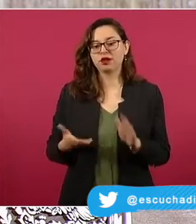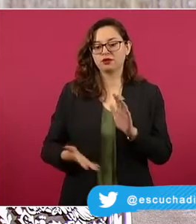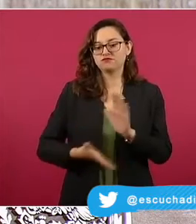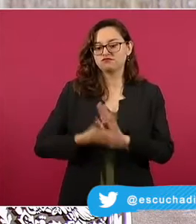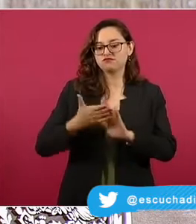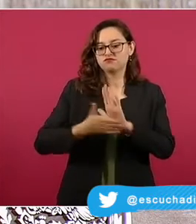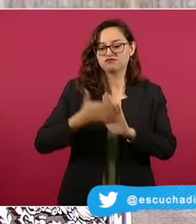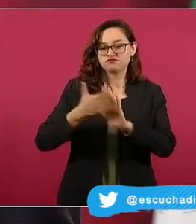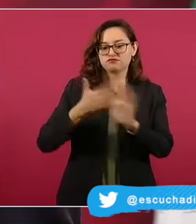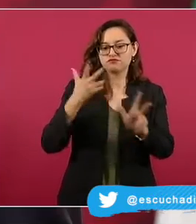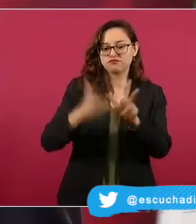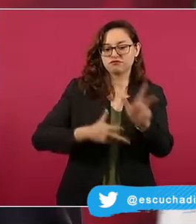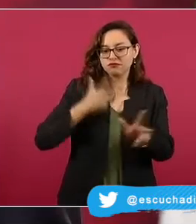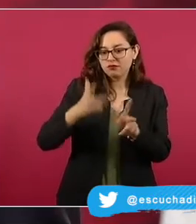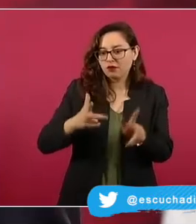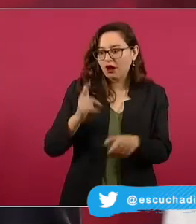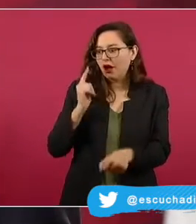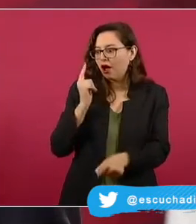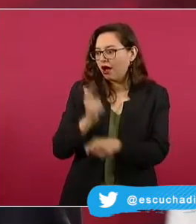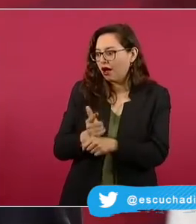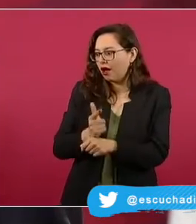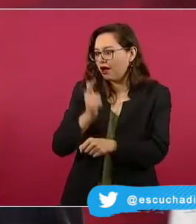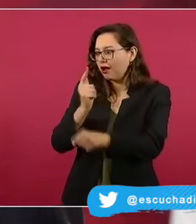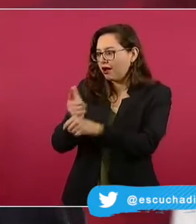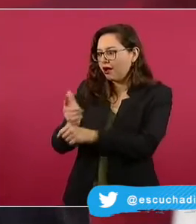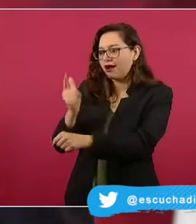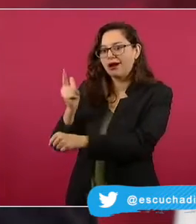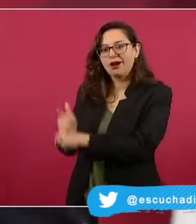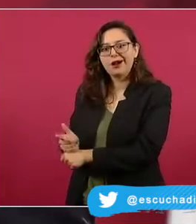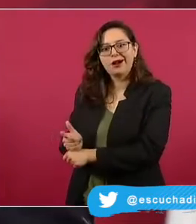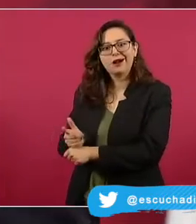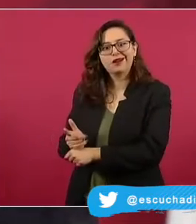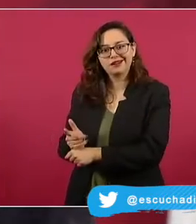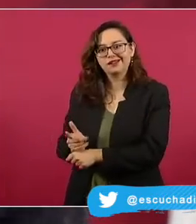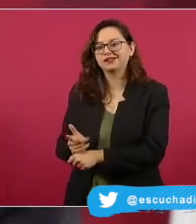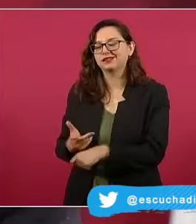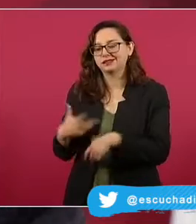que el precio del barril de la mezcla tren, mexicana de petróleo alcanzó